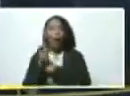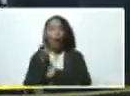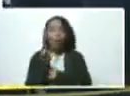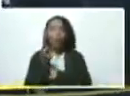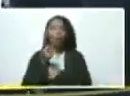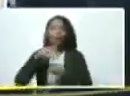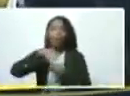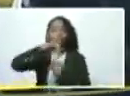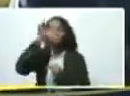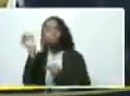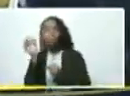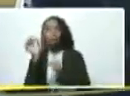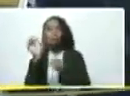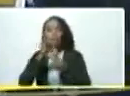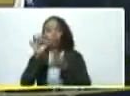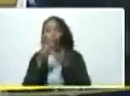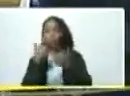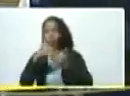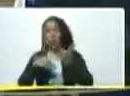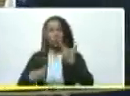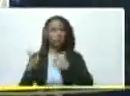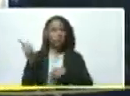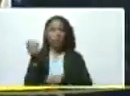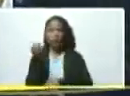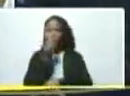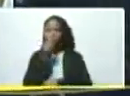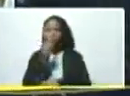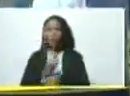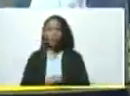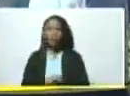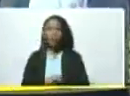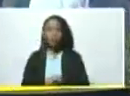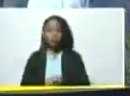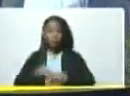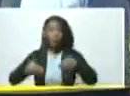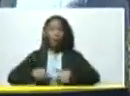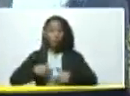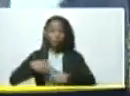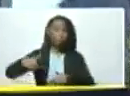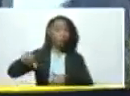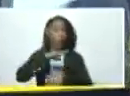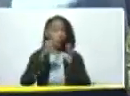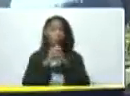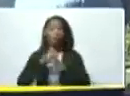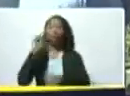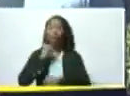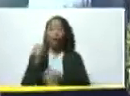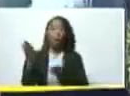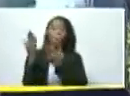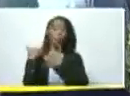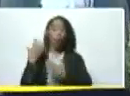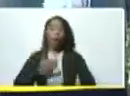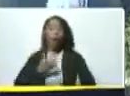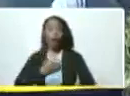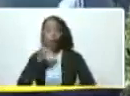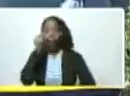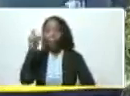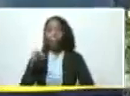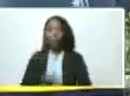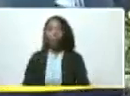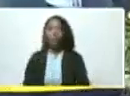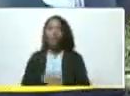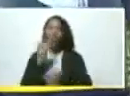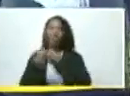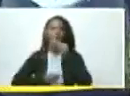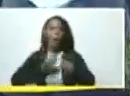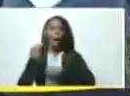cilantro, cebollín, todas esas cosas, señor presidente. ¿Es un esfuerzo colectivo? Sí, con el apoyo del alcalde Daniel Perdomo. Correcto. ¿Y cómo